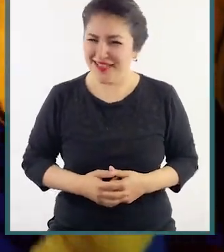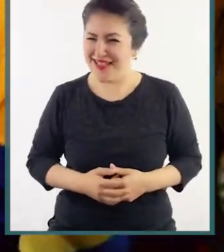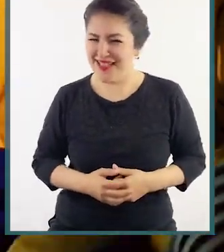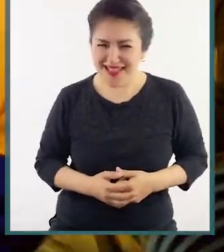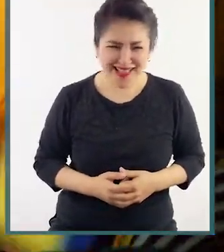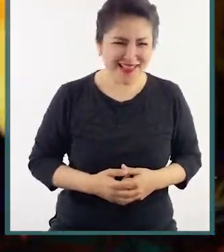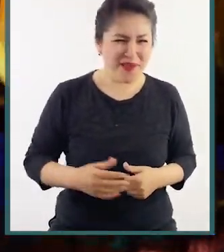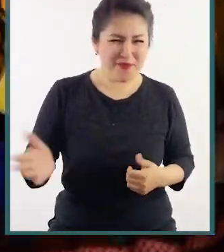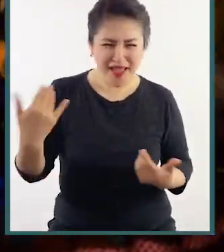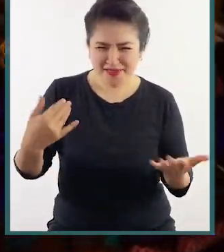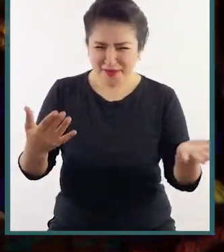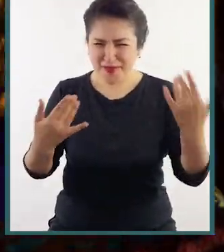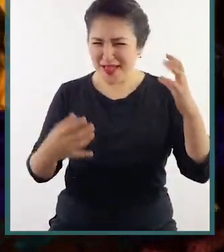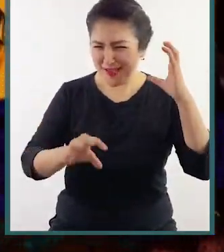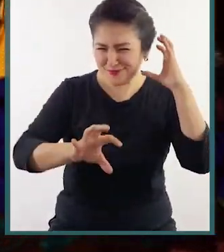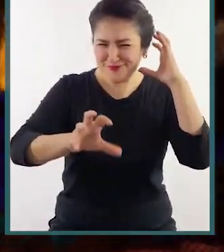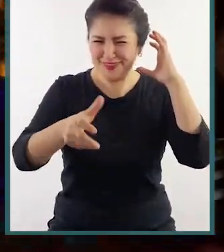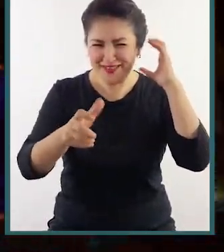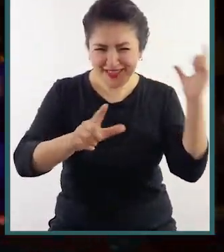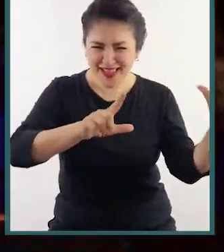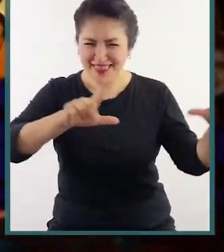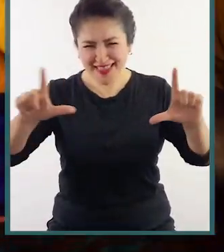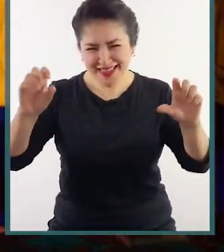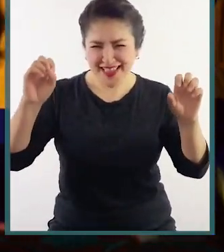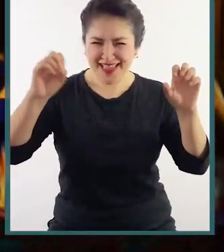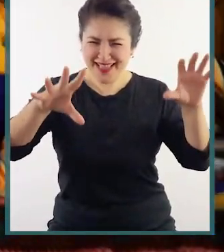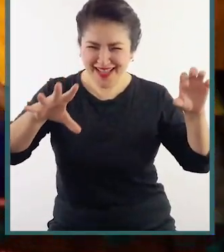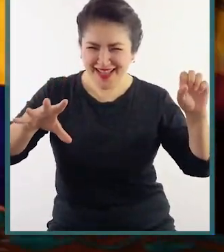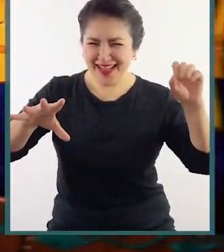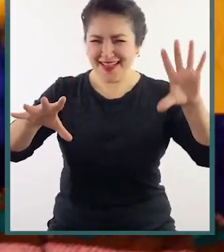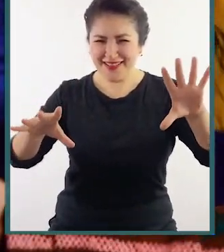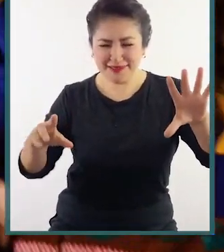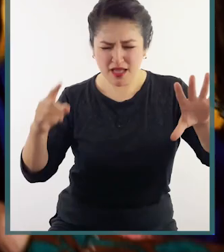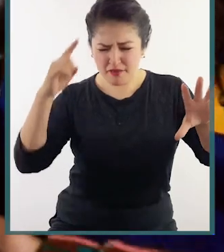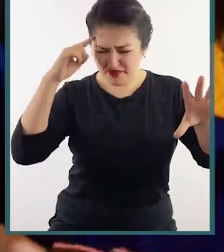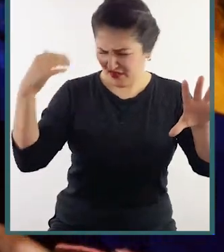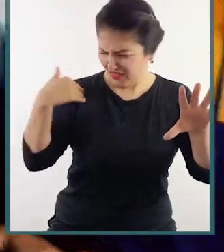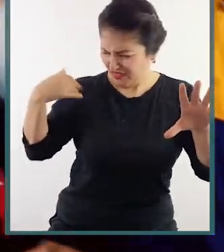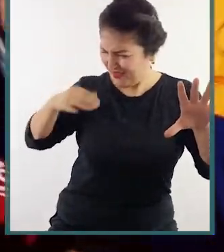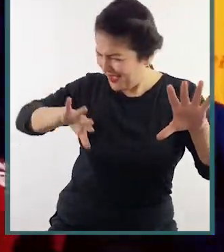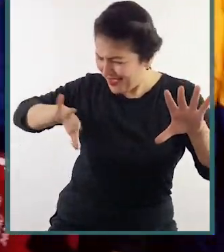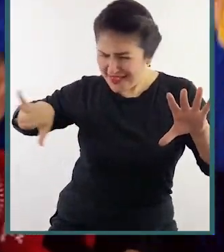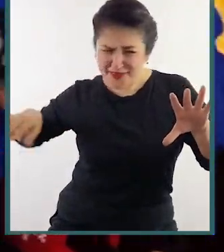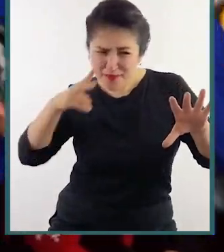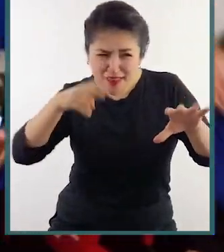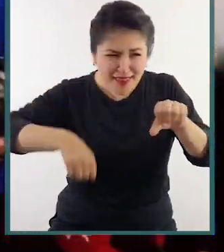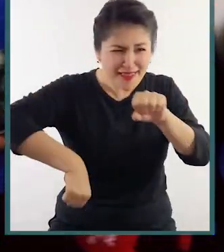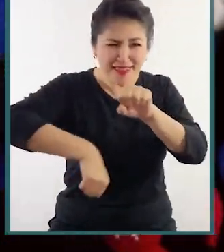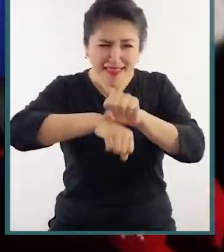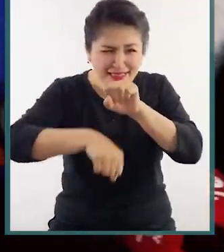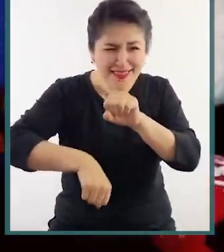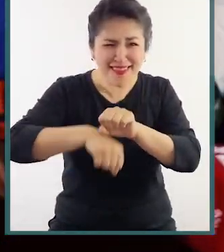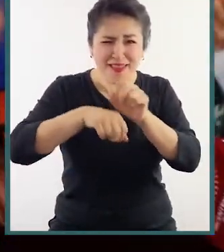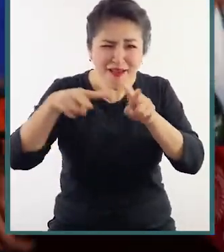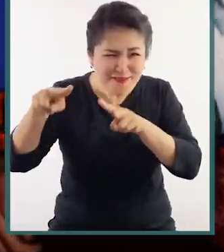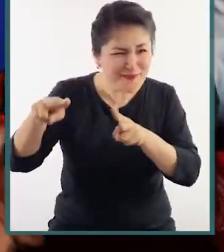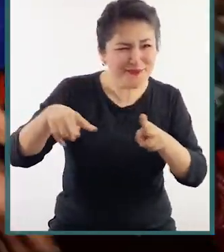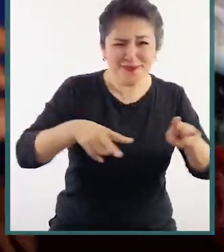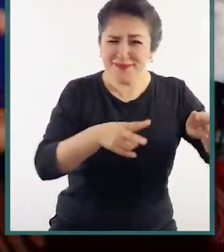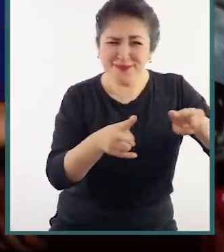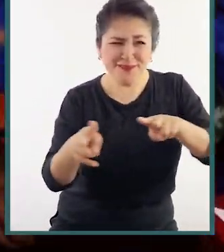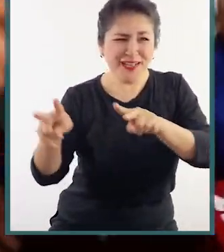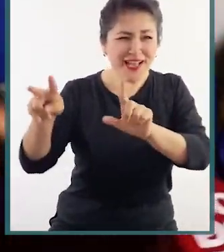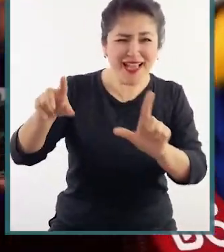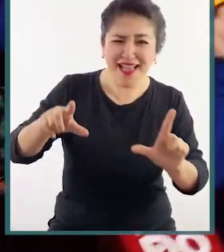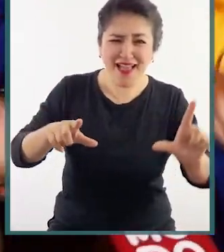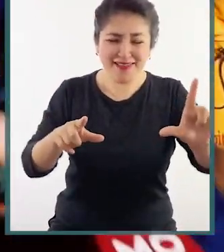¿Qué chimba yo? Mami, prenda la radio, encienda la tele y no me molesten que hoy juega la sele. Coja la curva,